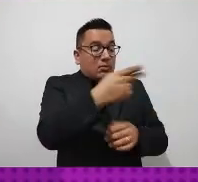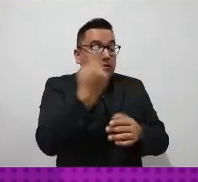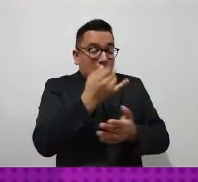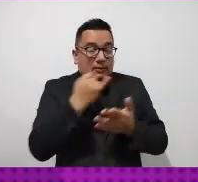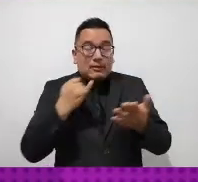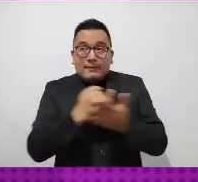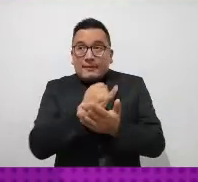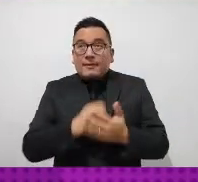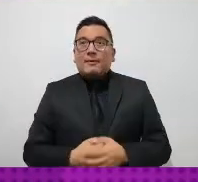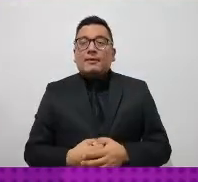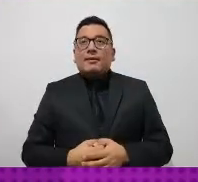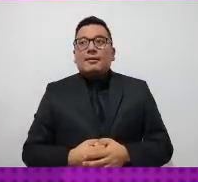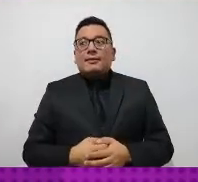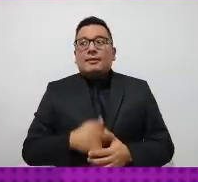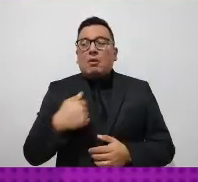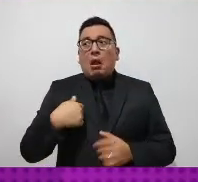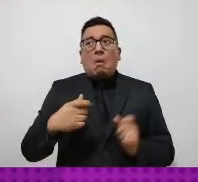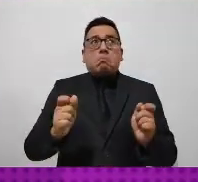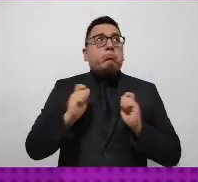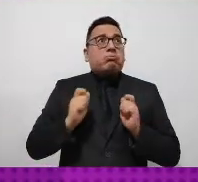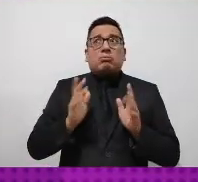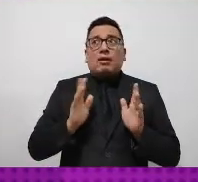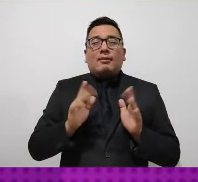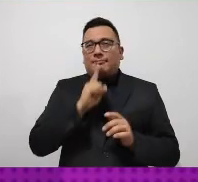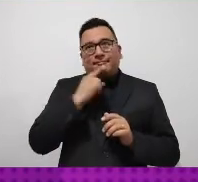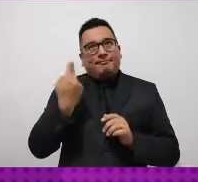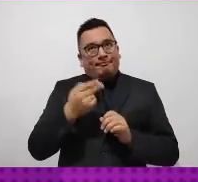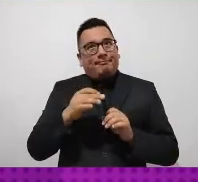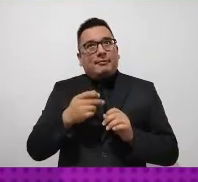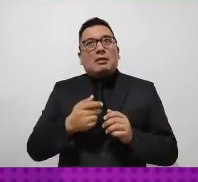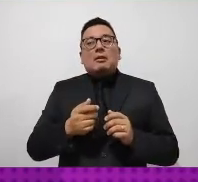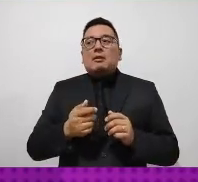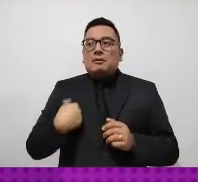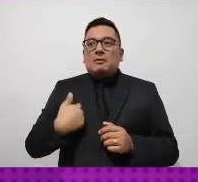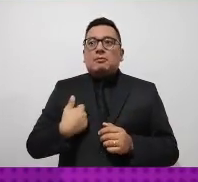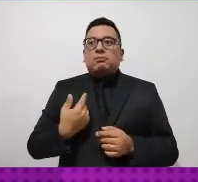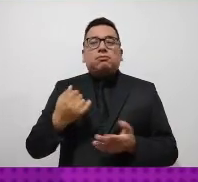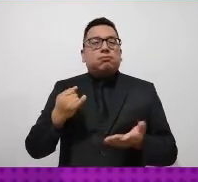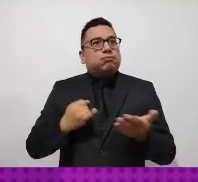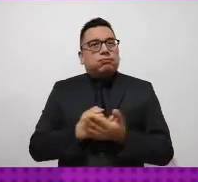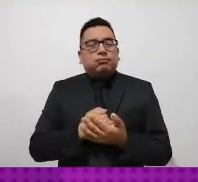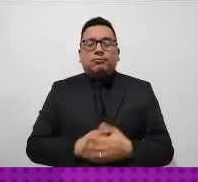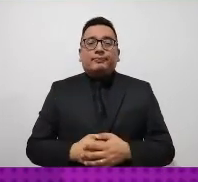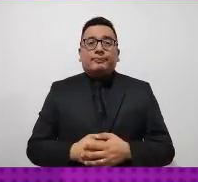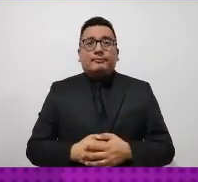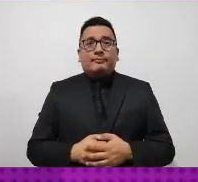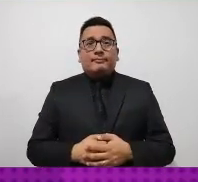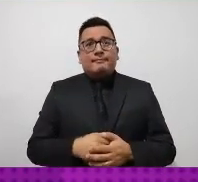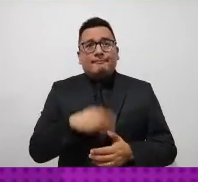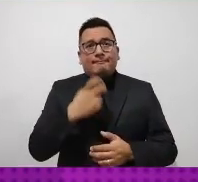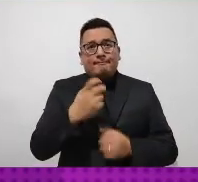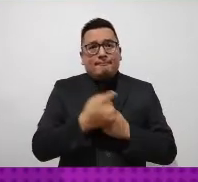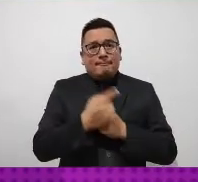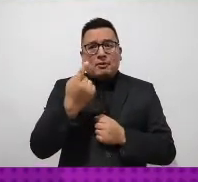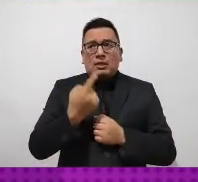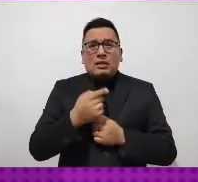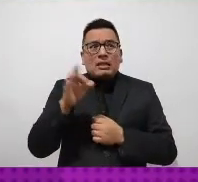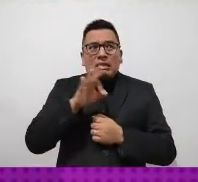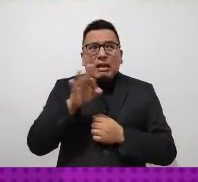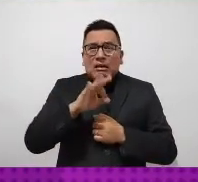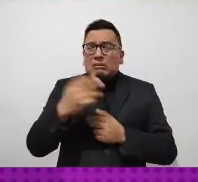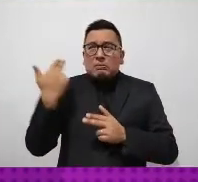electas, es desempeñar el cargo para el cual fuiste electa. ¿Será acaso que también han recibido las mujeres históricamente muy poco